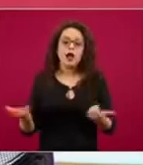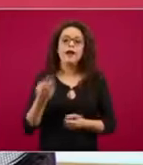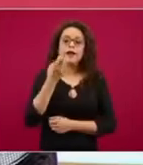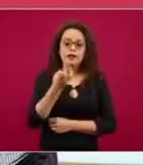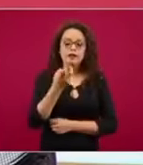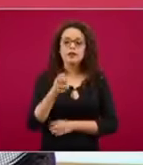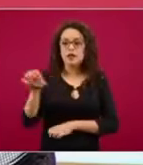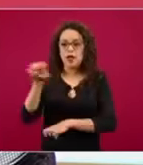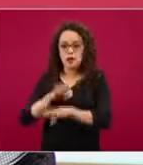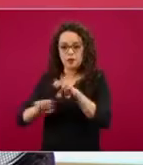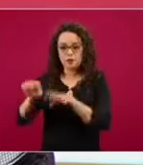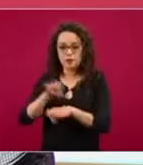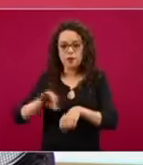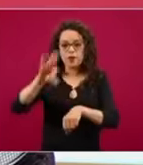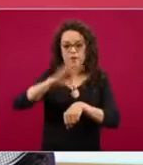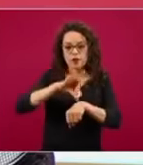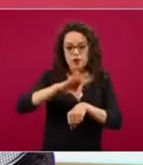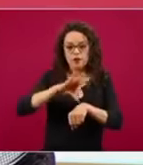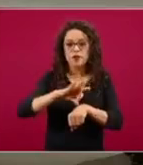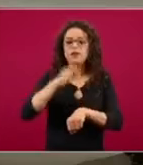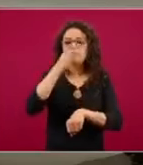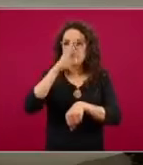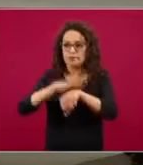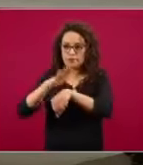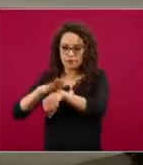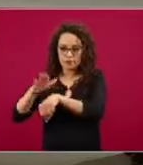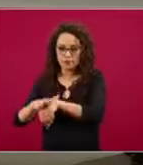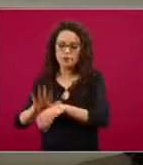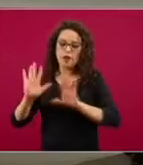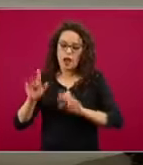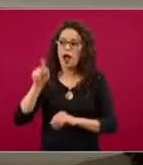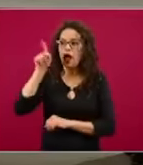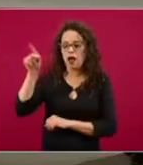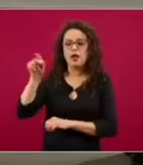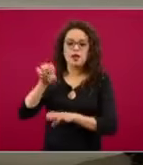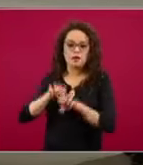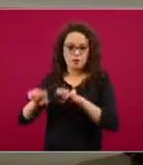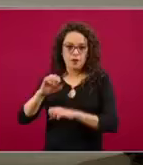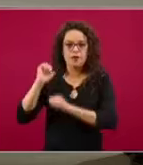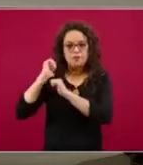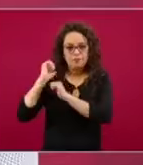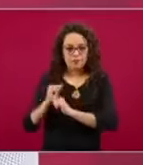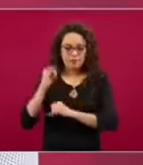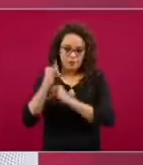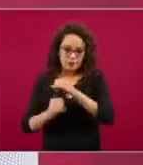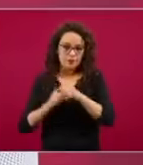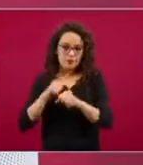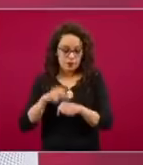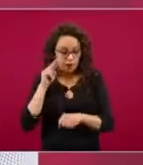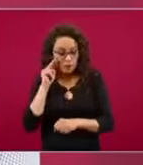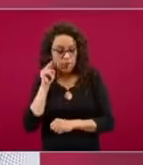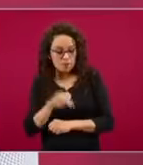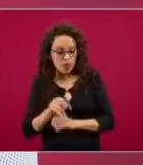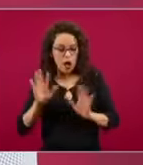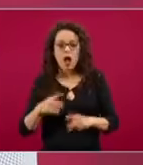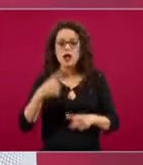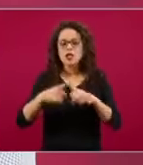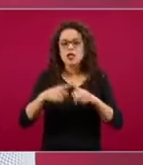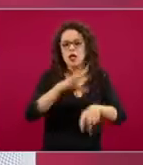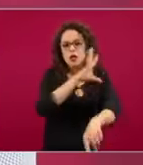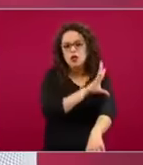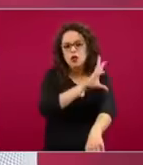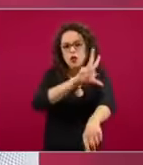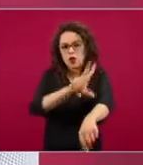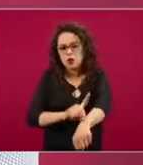las empresas, las farmacéuticas estarían reportando. Lógicamente esto lo coordina de manera general y de